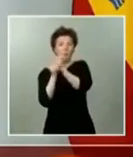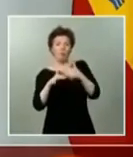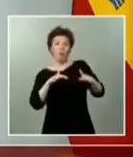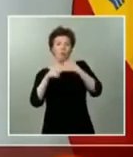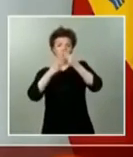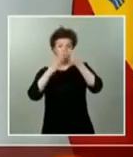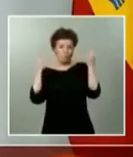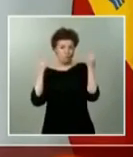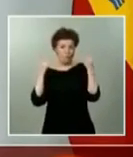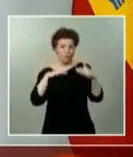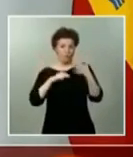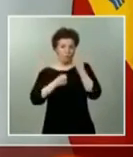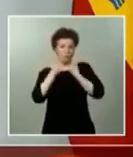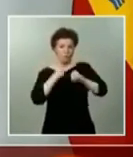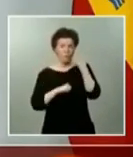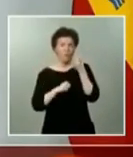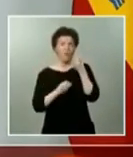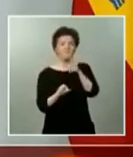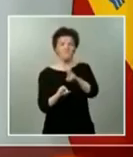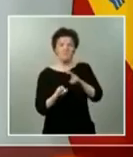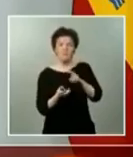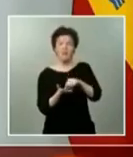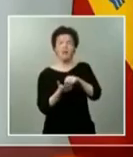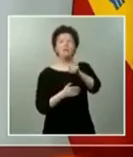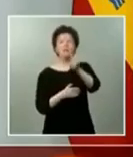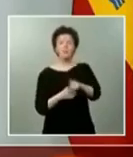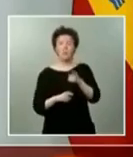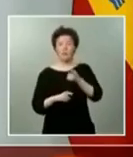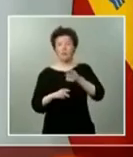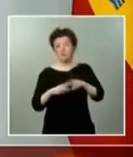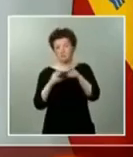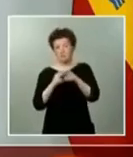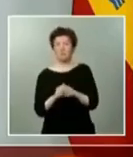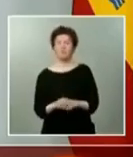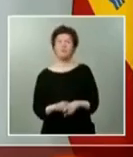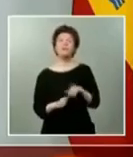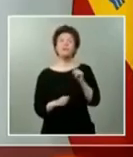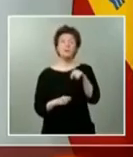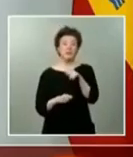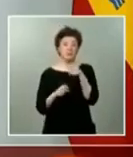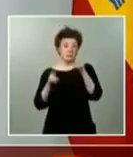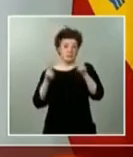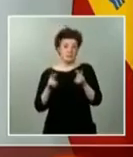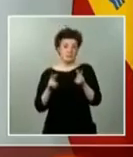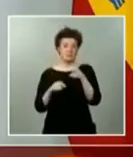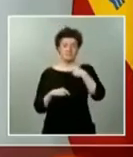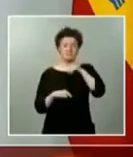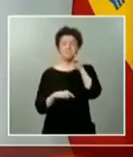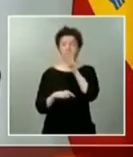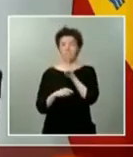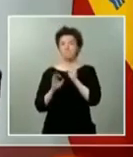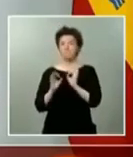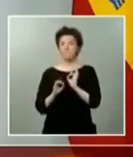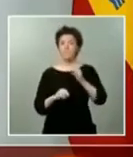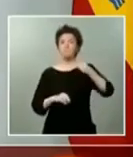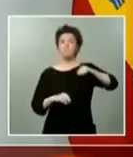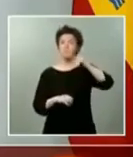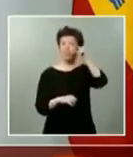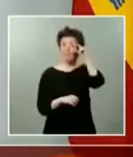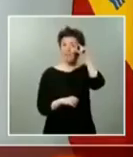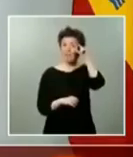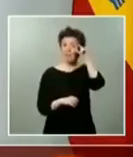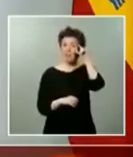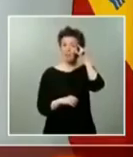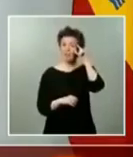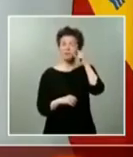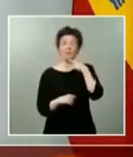acción económica, fiscal y, por supuesto, en la social. También en esta materia observarán cómo el presidente Biden está